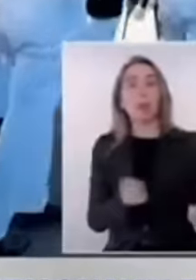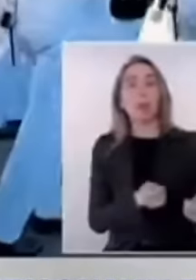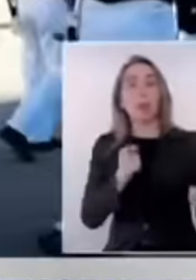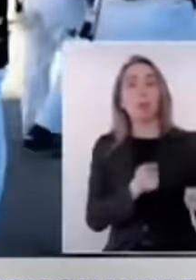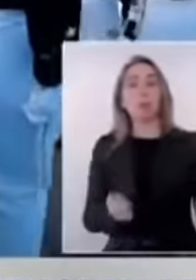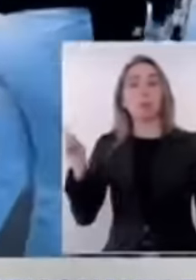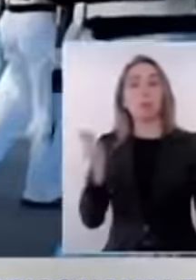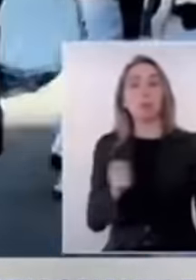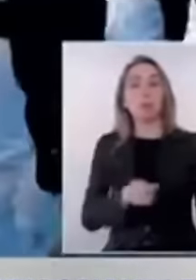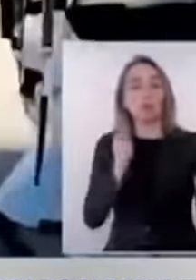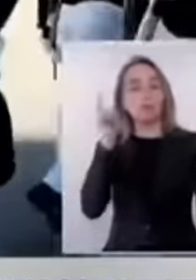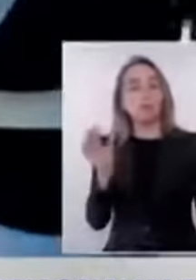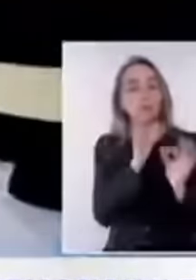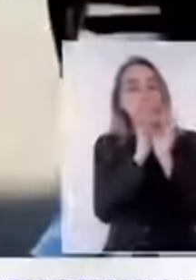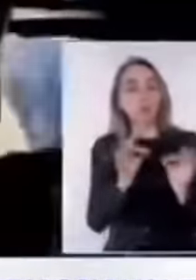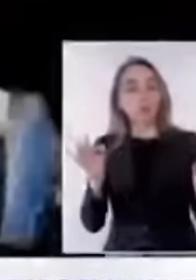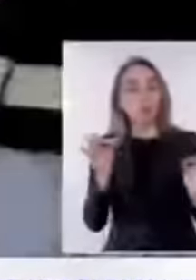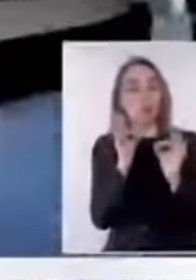Ahí, el que tiene acá abajo. Acá.